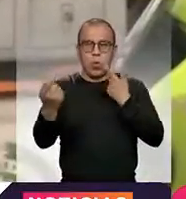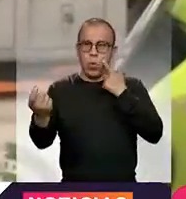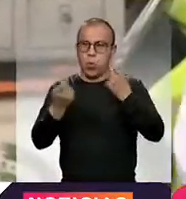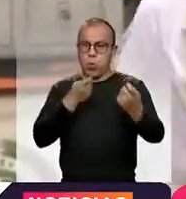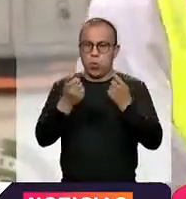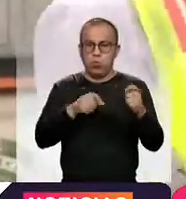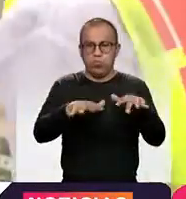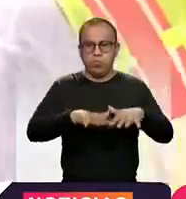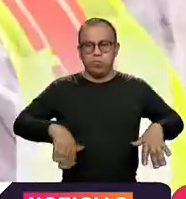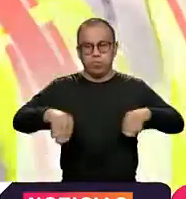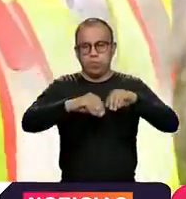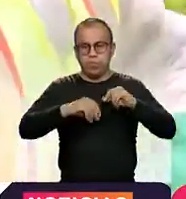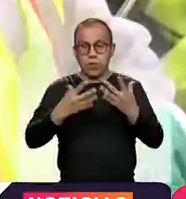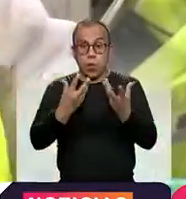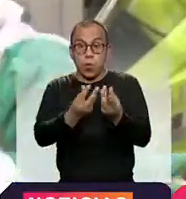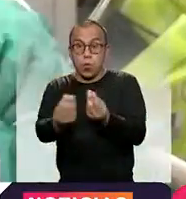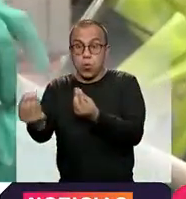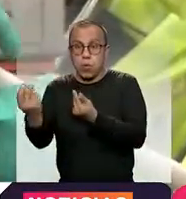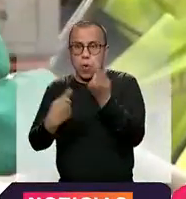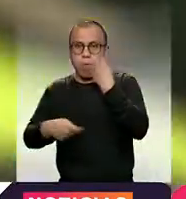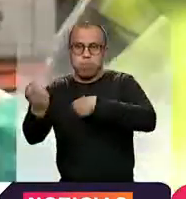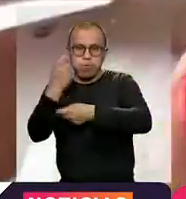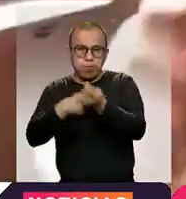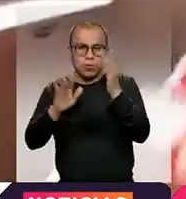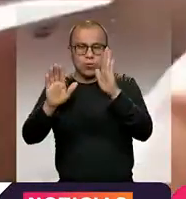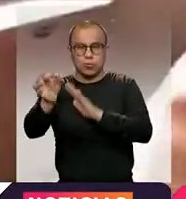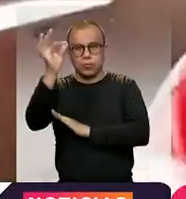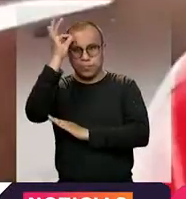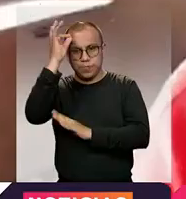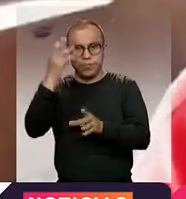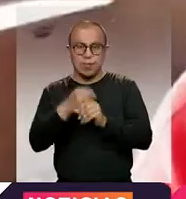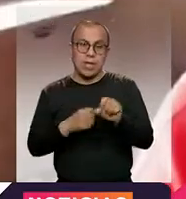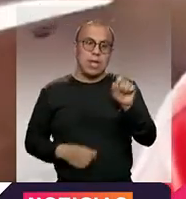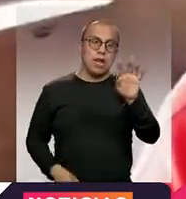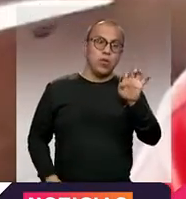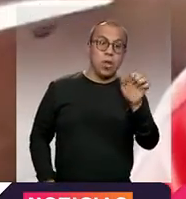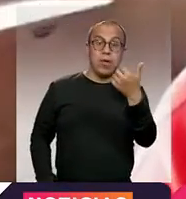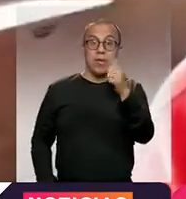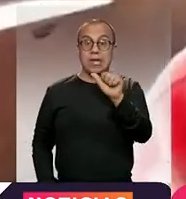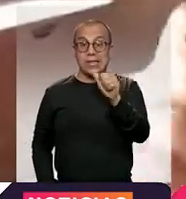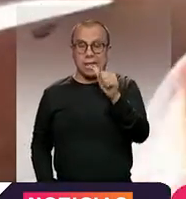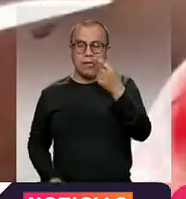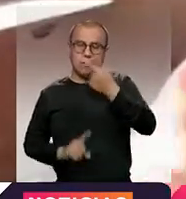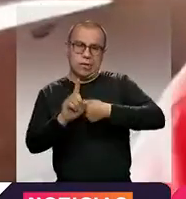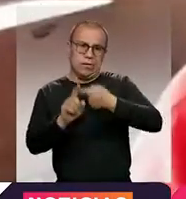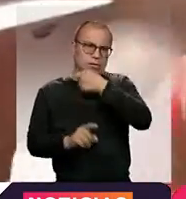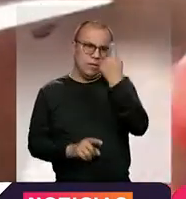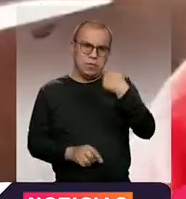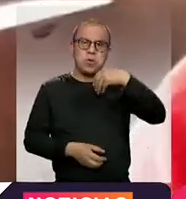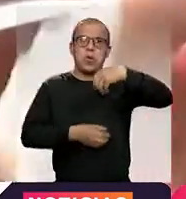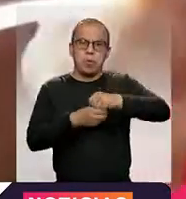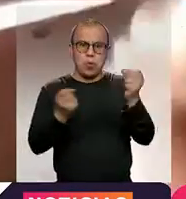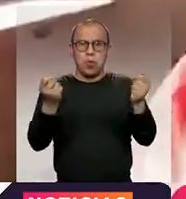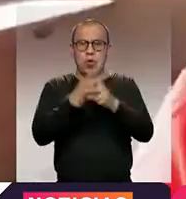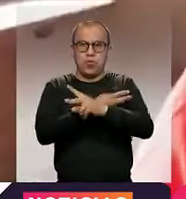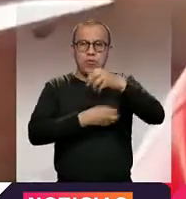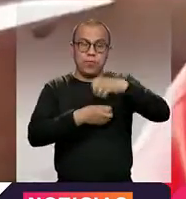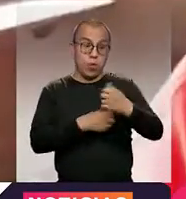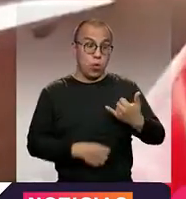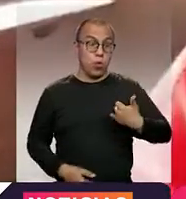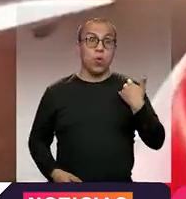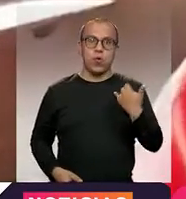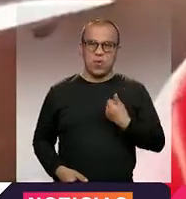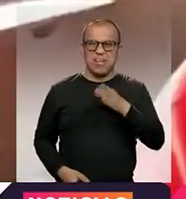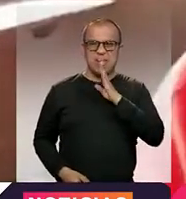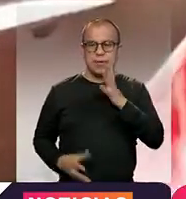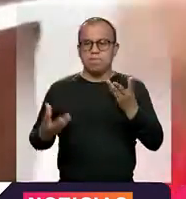del territorio por parte de las bandas de narcotráfico. Lo que pasó el 9, 10 y 11 de septiembre no fue gratuito. Hay un conflicto social entre los jóvenes